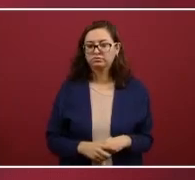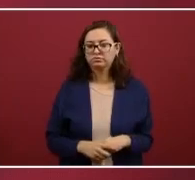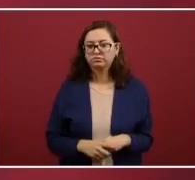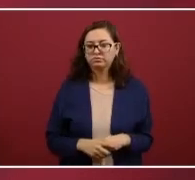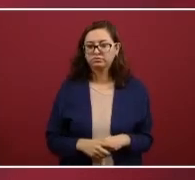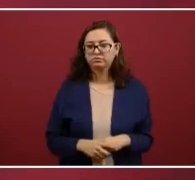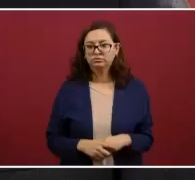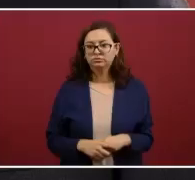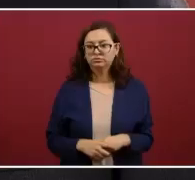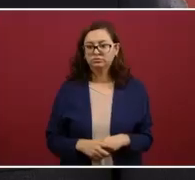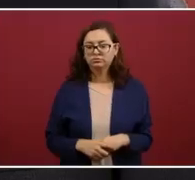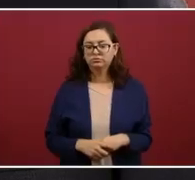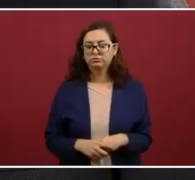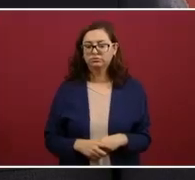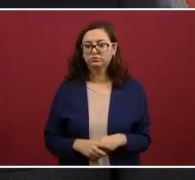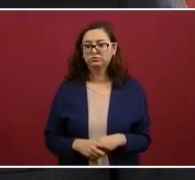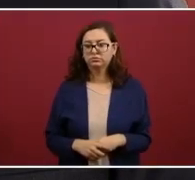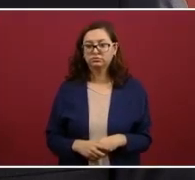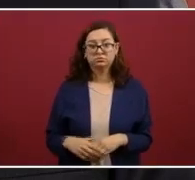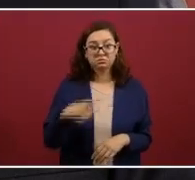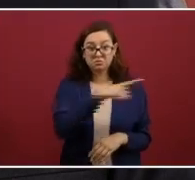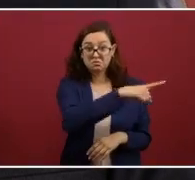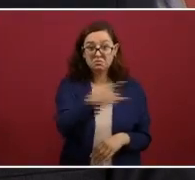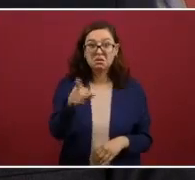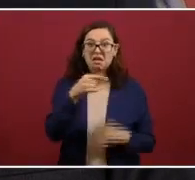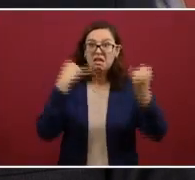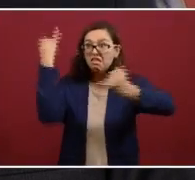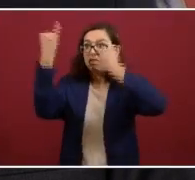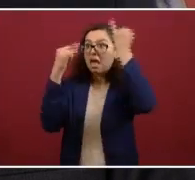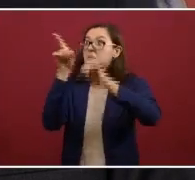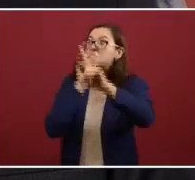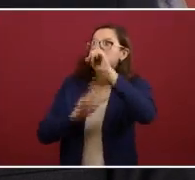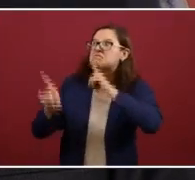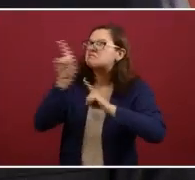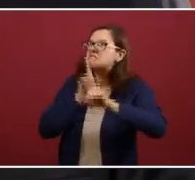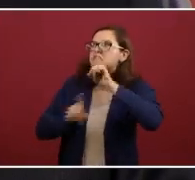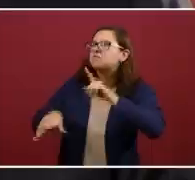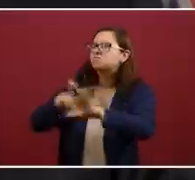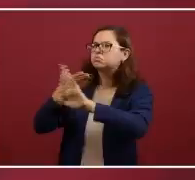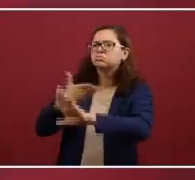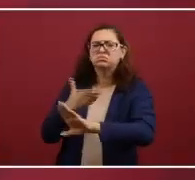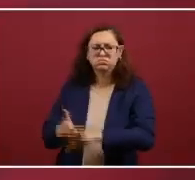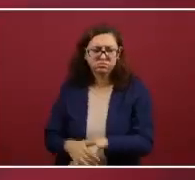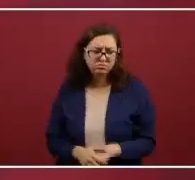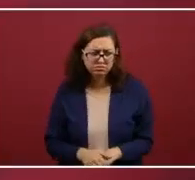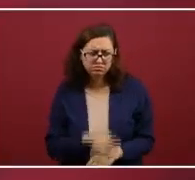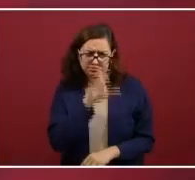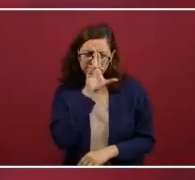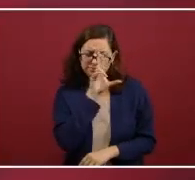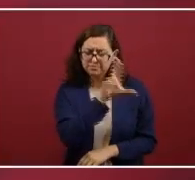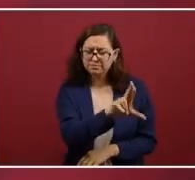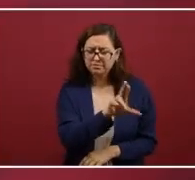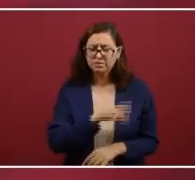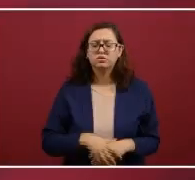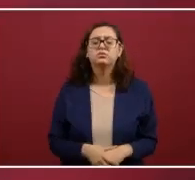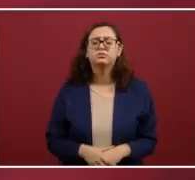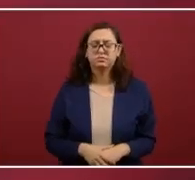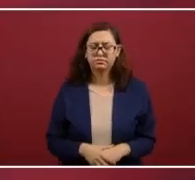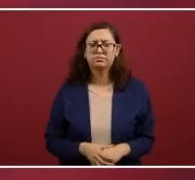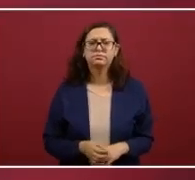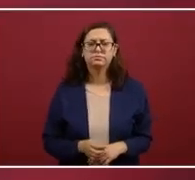que nos calumnian, los respetamos,